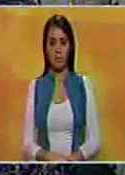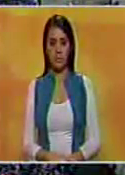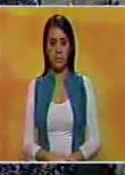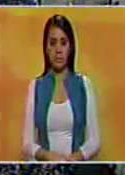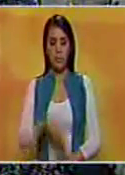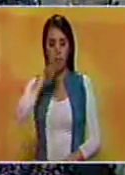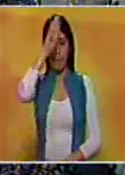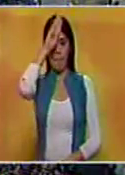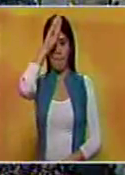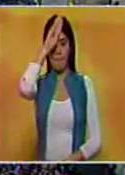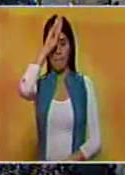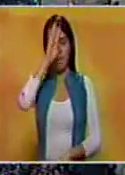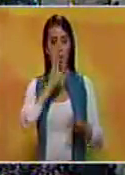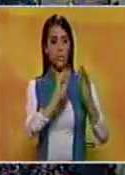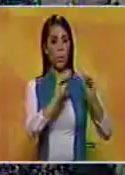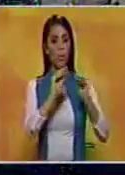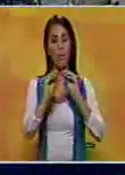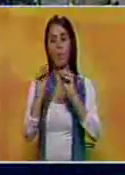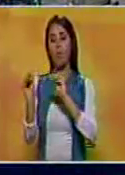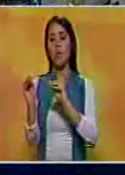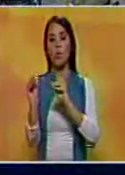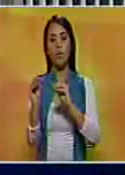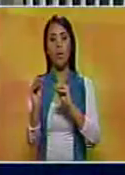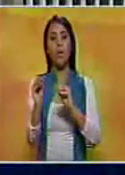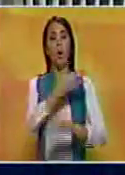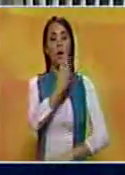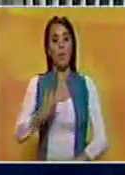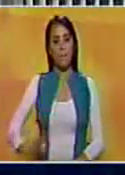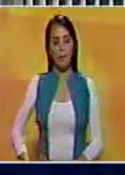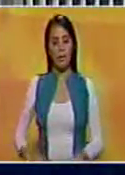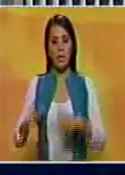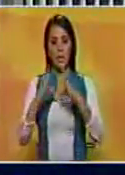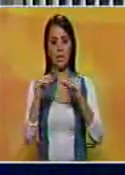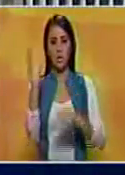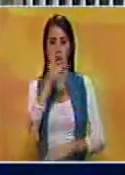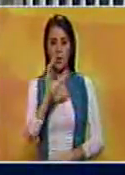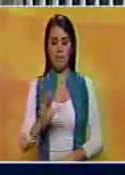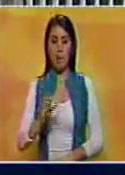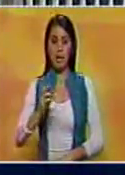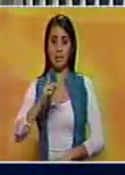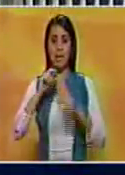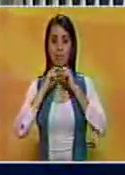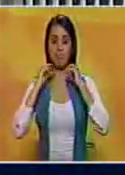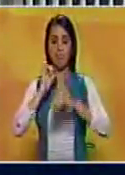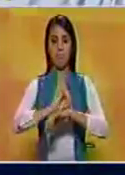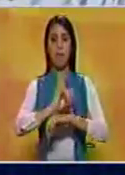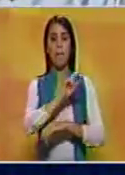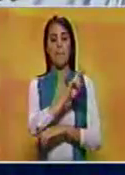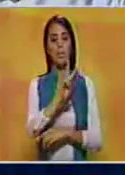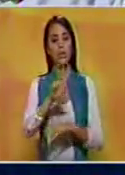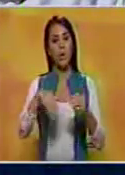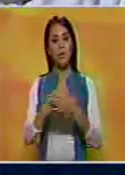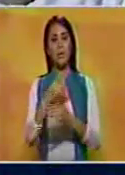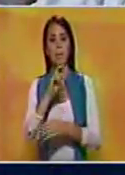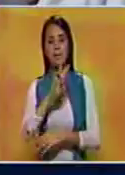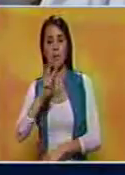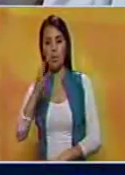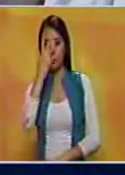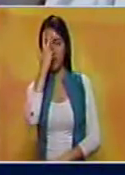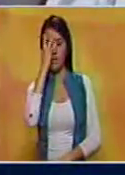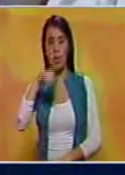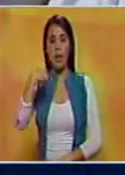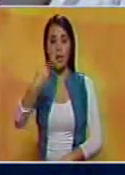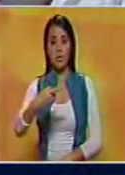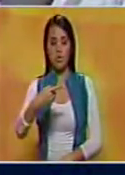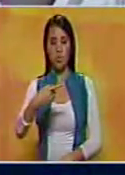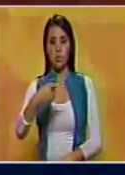El Papa Francisco convocó a los presidentes de todas las conferencias episcopales del 21 al 24 de febrero del año que